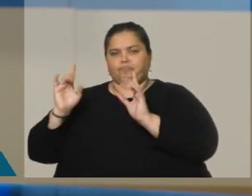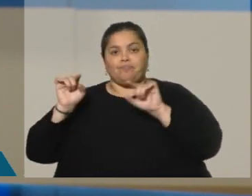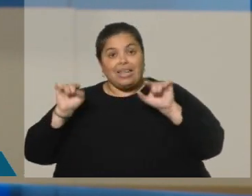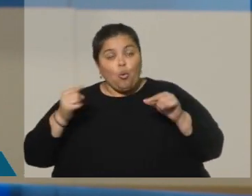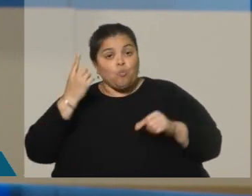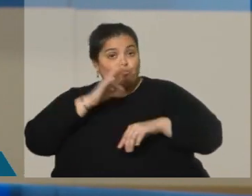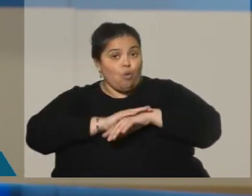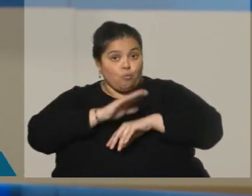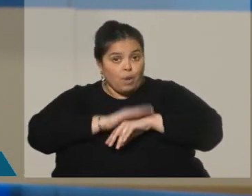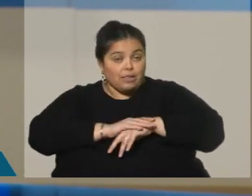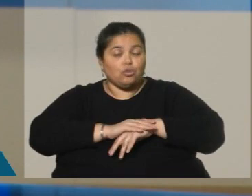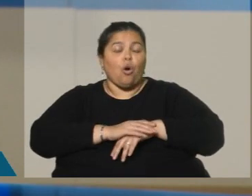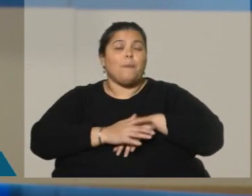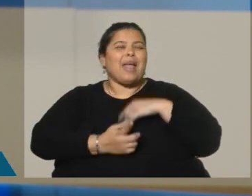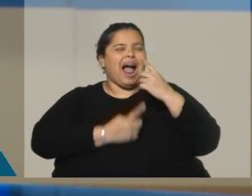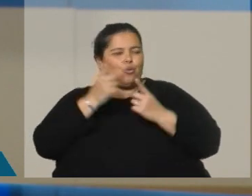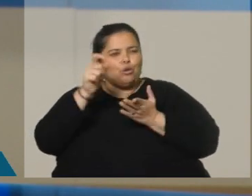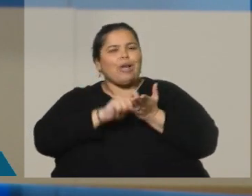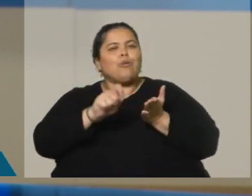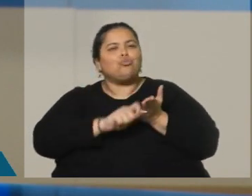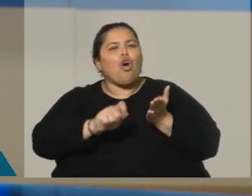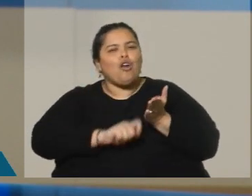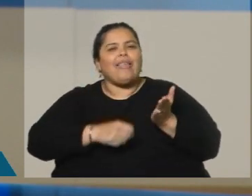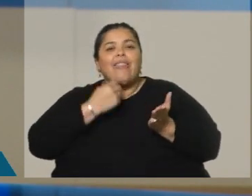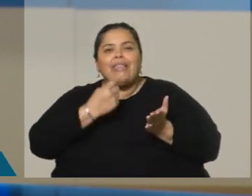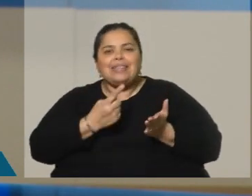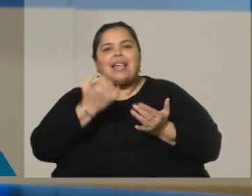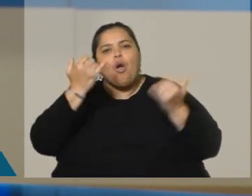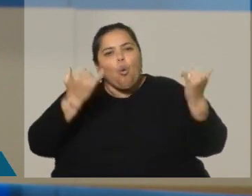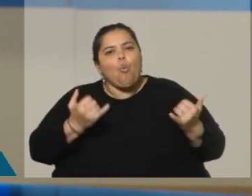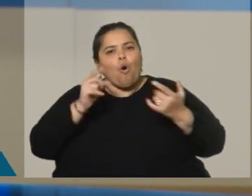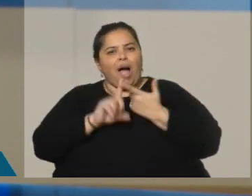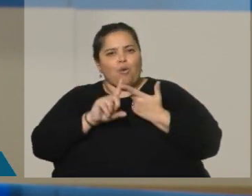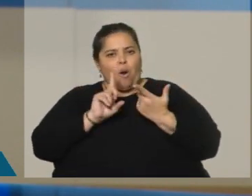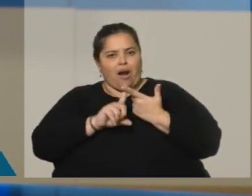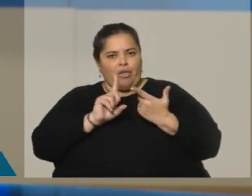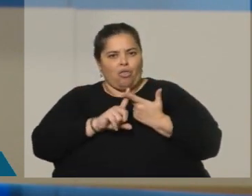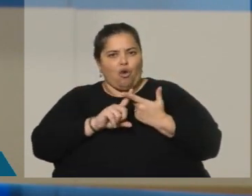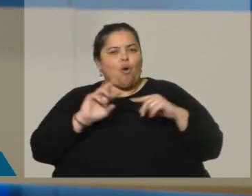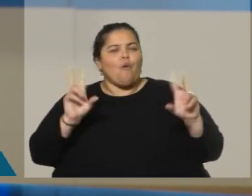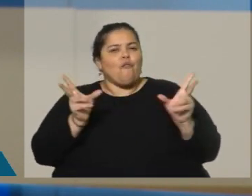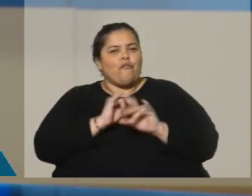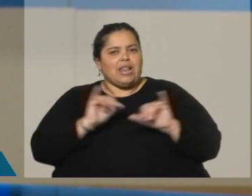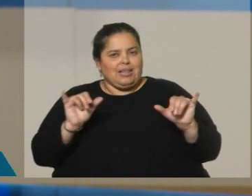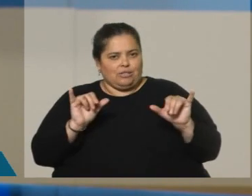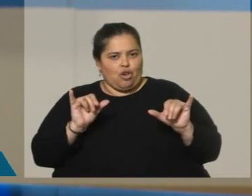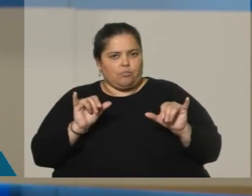que algunos autores llaman una especie de consenso de terminación de finalización de que no se podía seguir estando